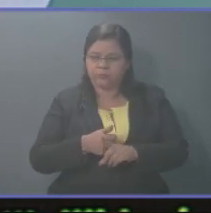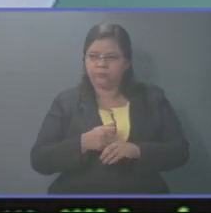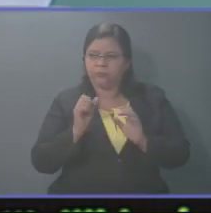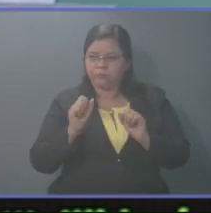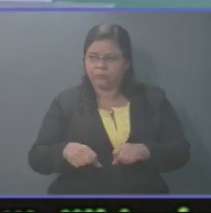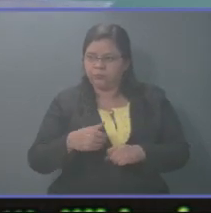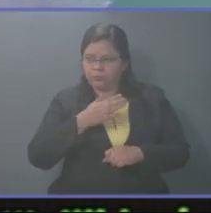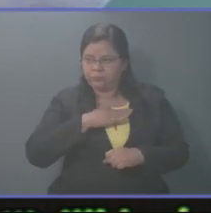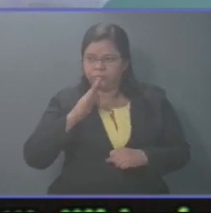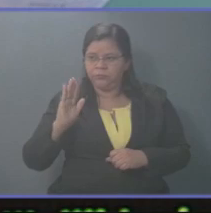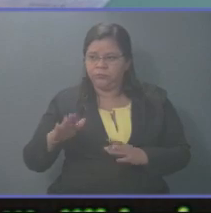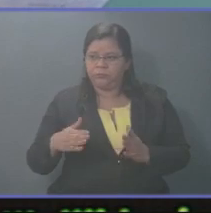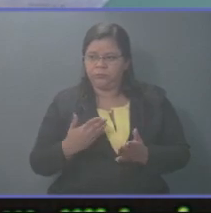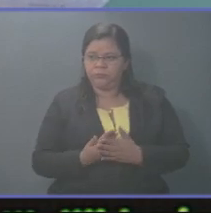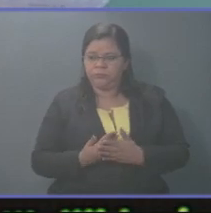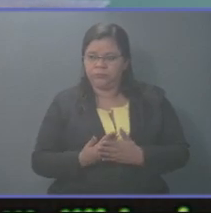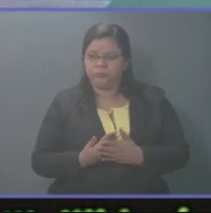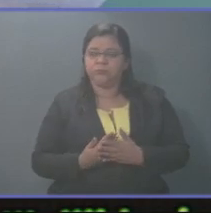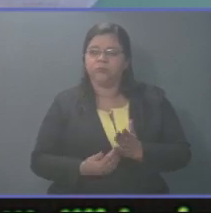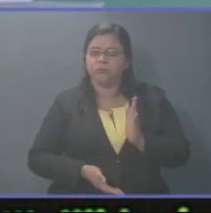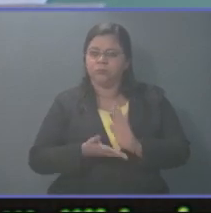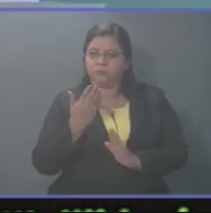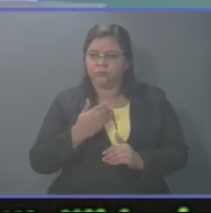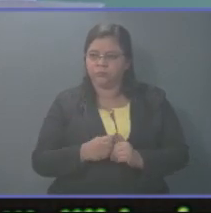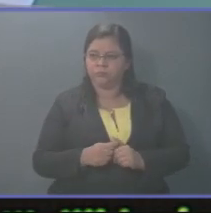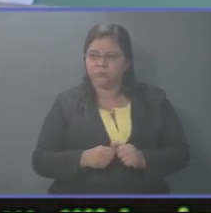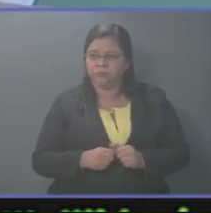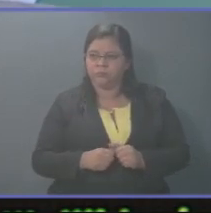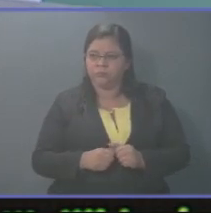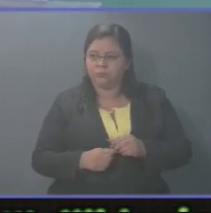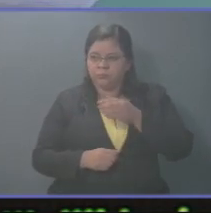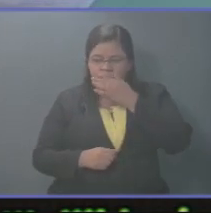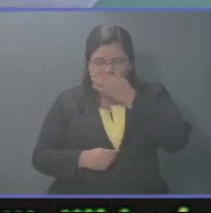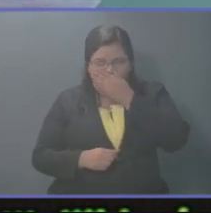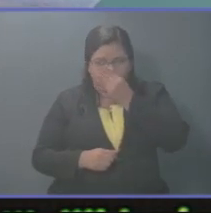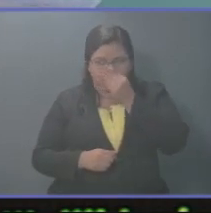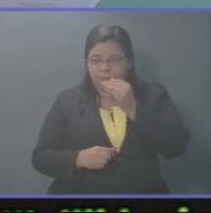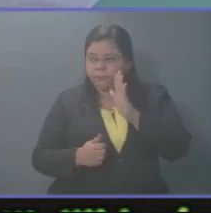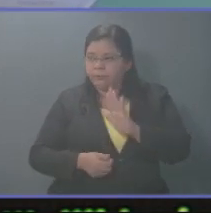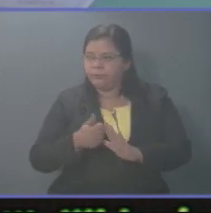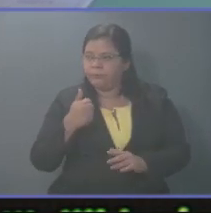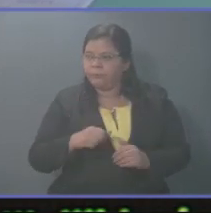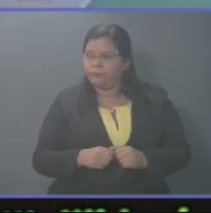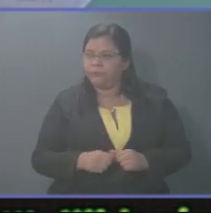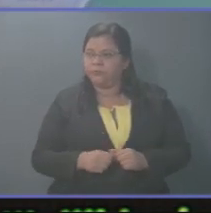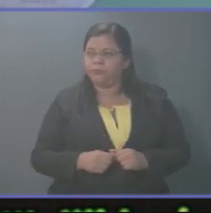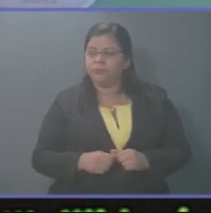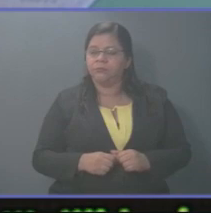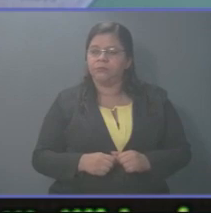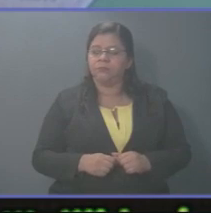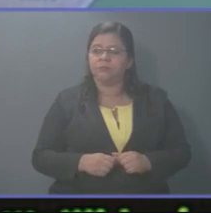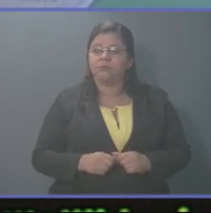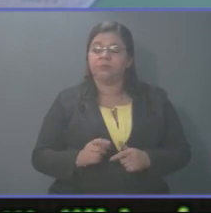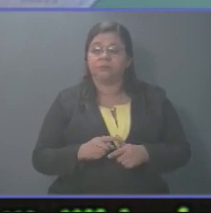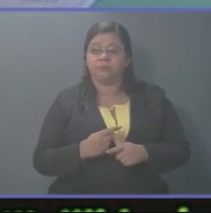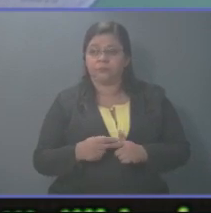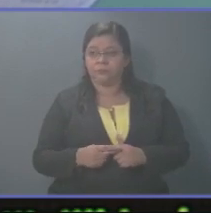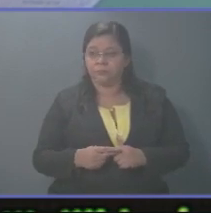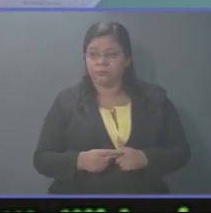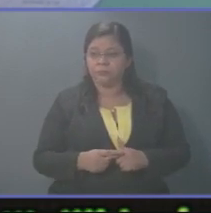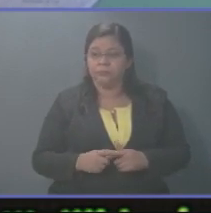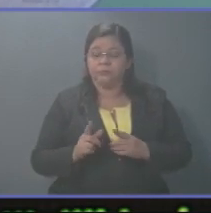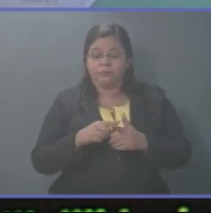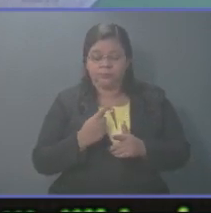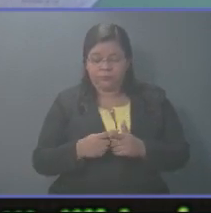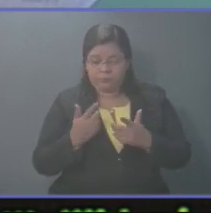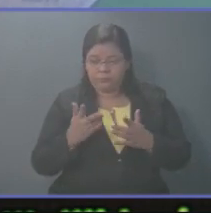comprobar un mínimo de arraigo con el municipio, previendo cumplir solamente uno de varios requisitos posibles, es decir,